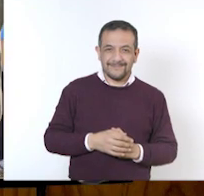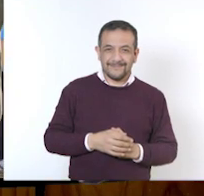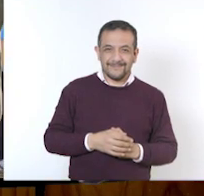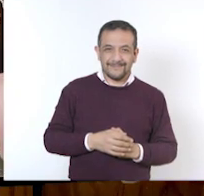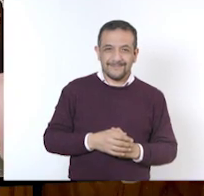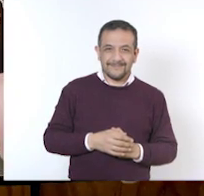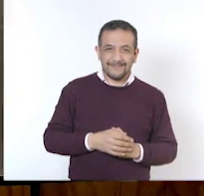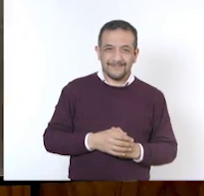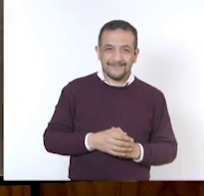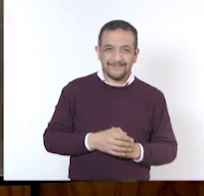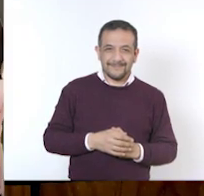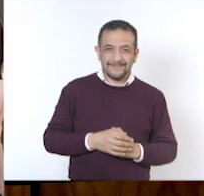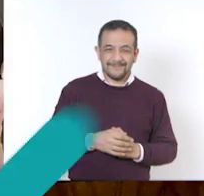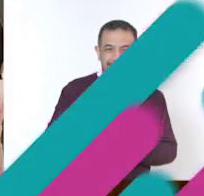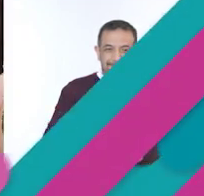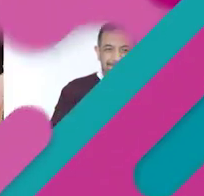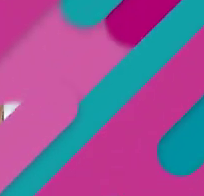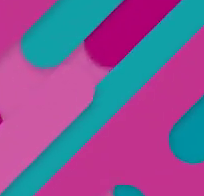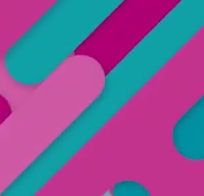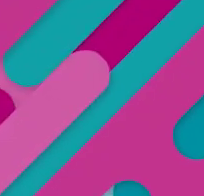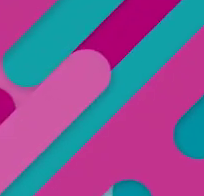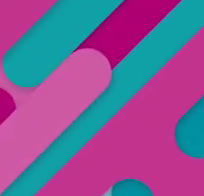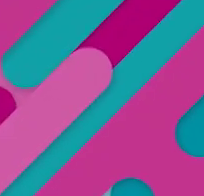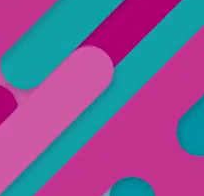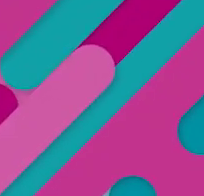Zona de diversión.